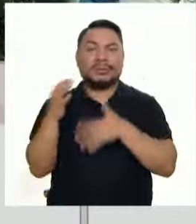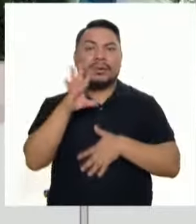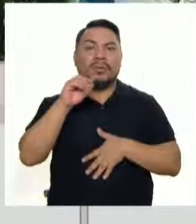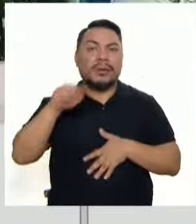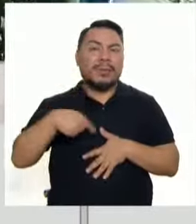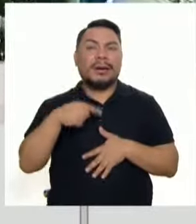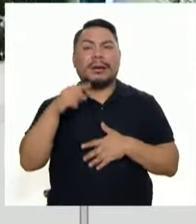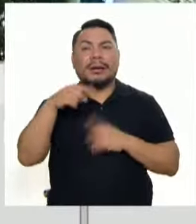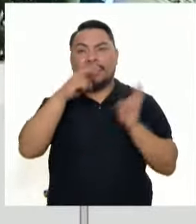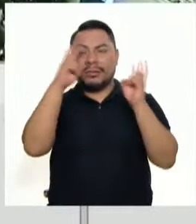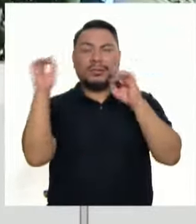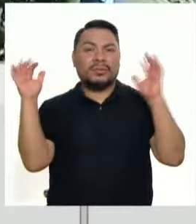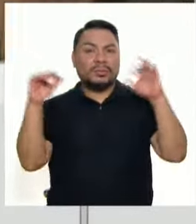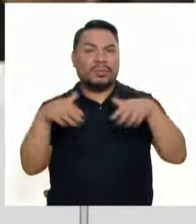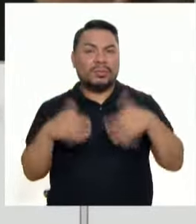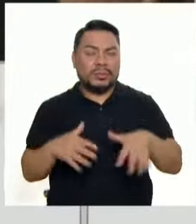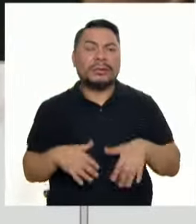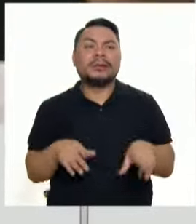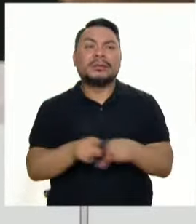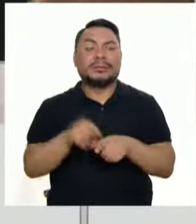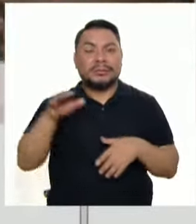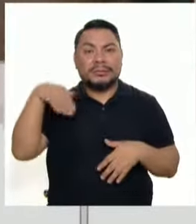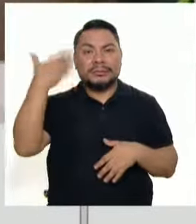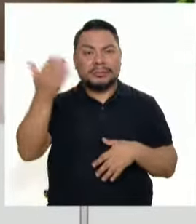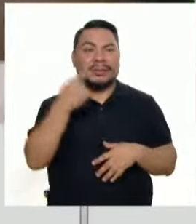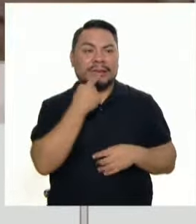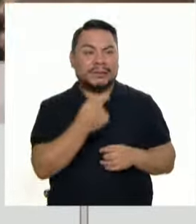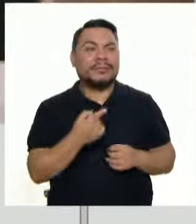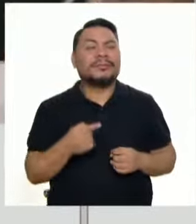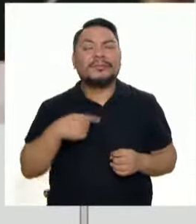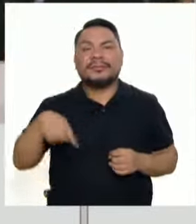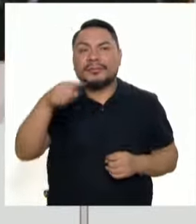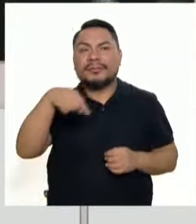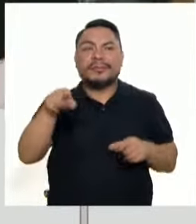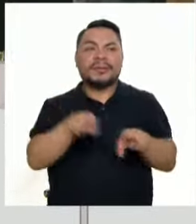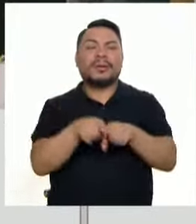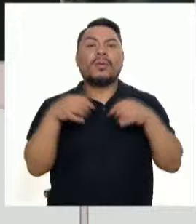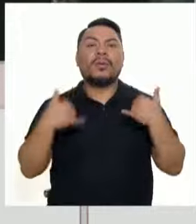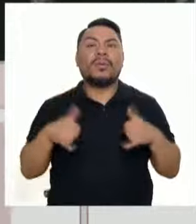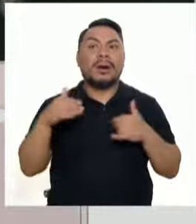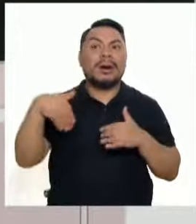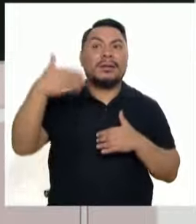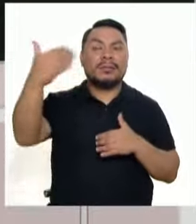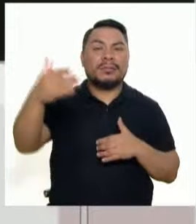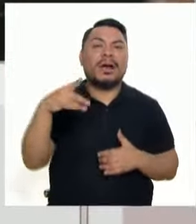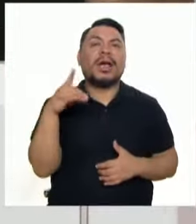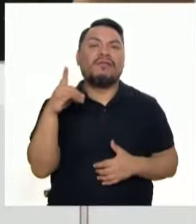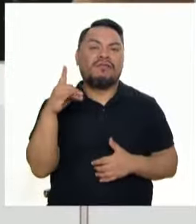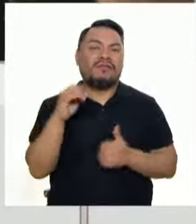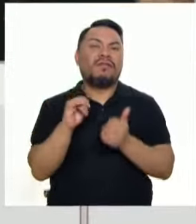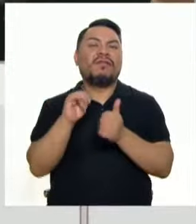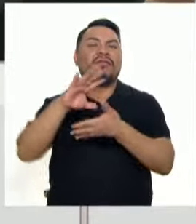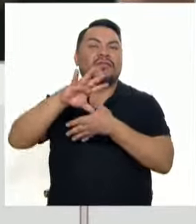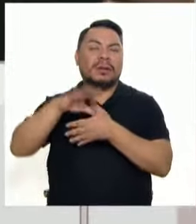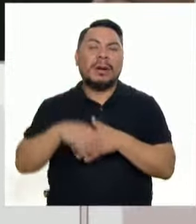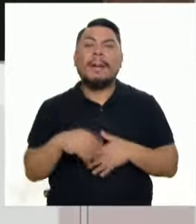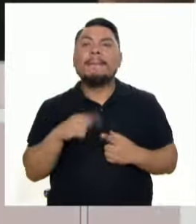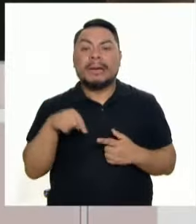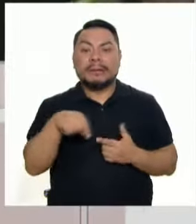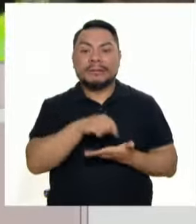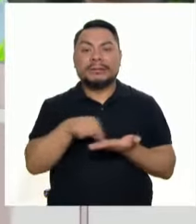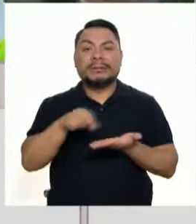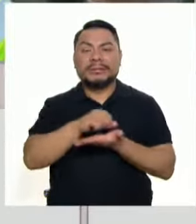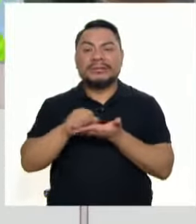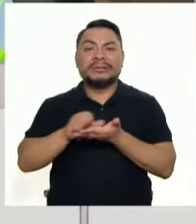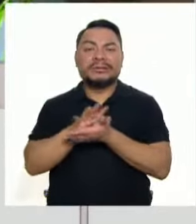50.000 turistas, justamente lo que comentábamos, y más adelante lo vamos a señalar con los Juegos Bolivarianos, que también se viene más adelante, pero cómo en esta Semana Santa, cómo